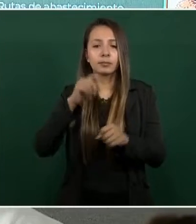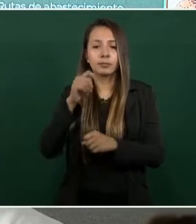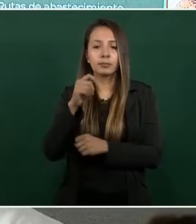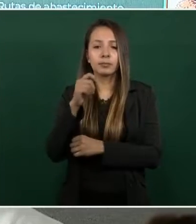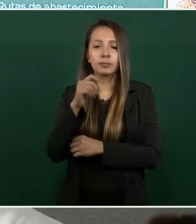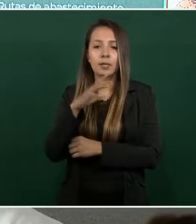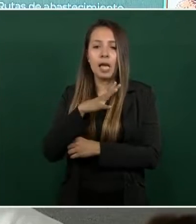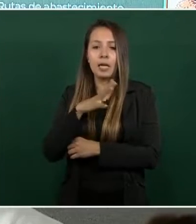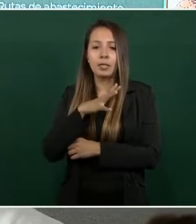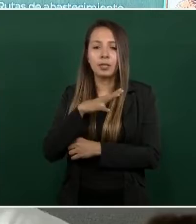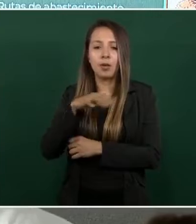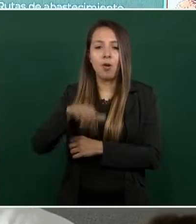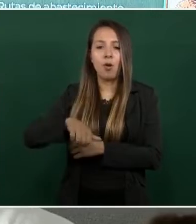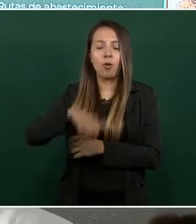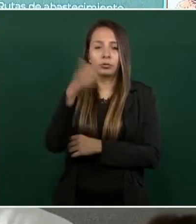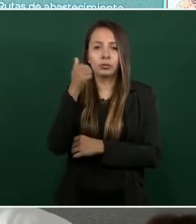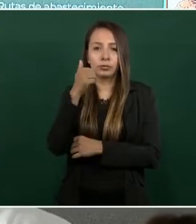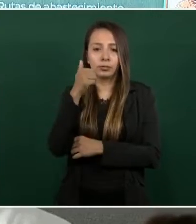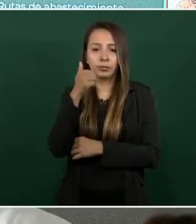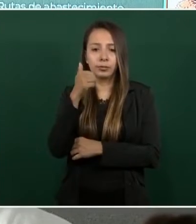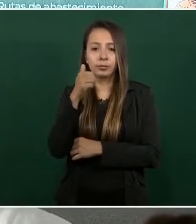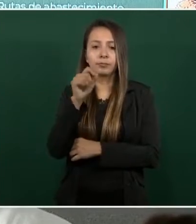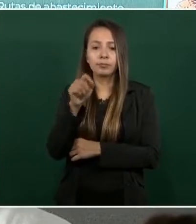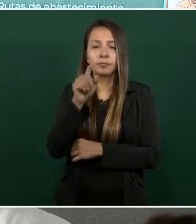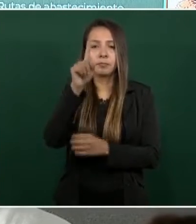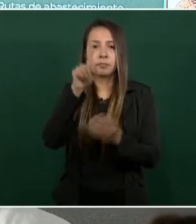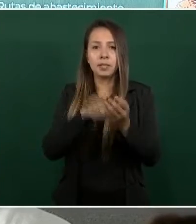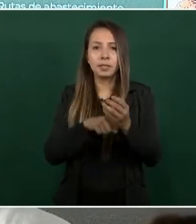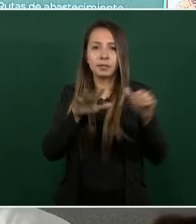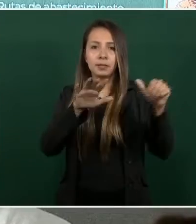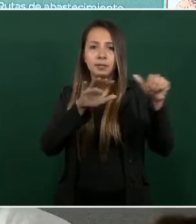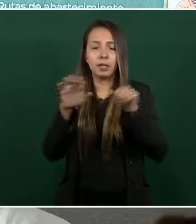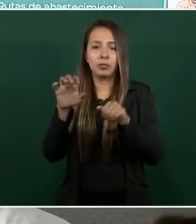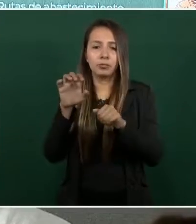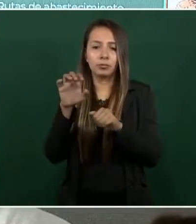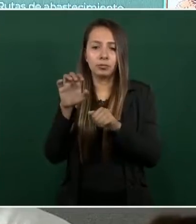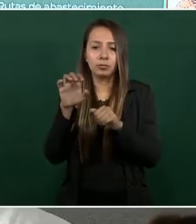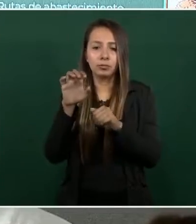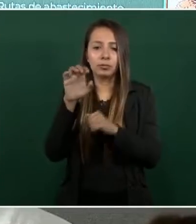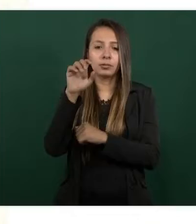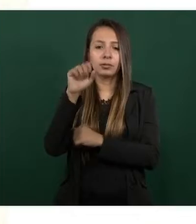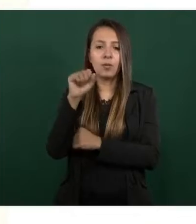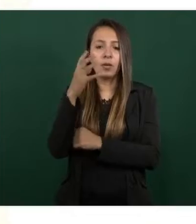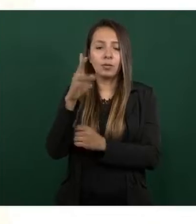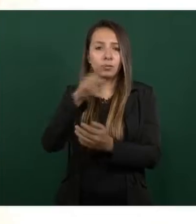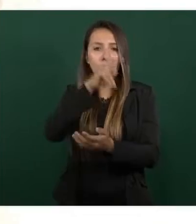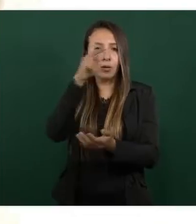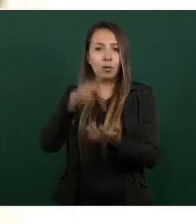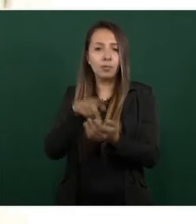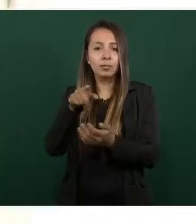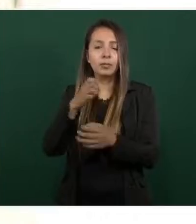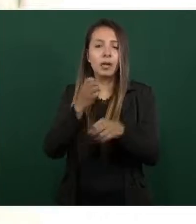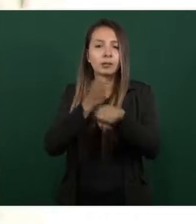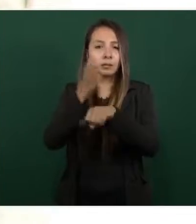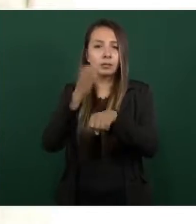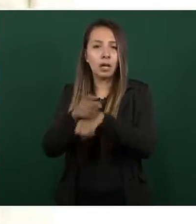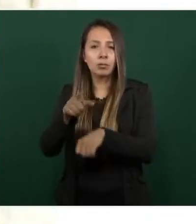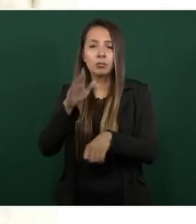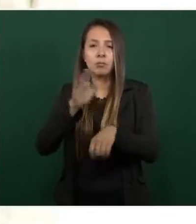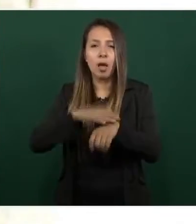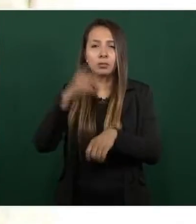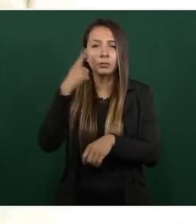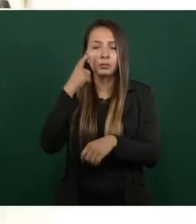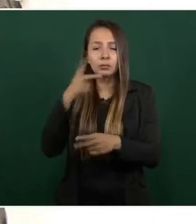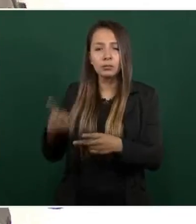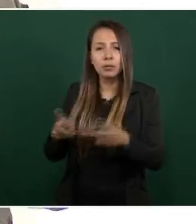prioritarios, 1.654 kilómetros. Estos son los estados que tienen el mayor número de tomas